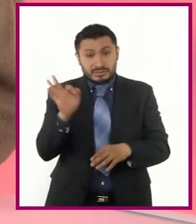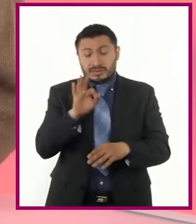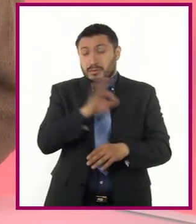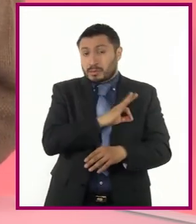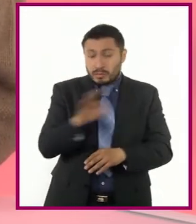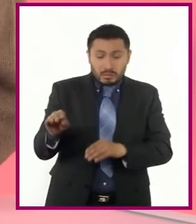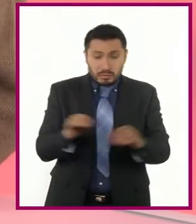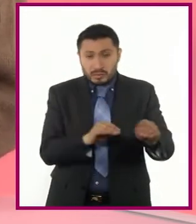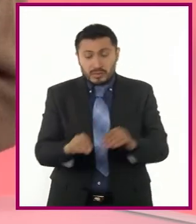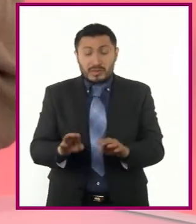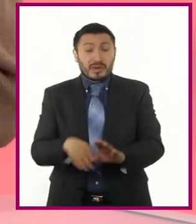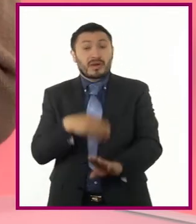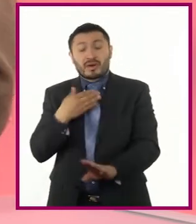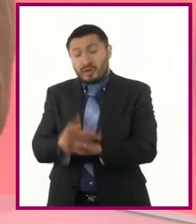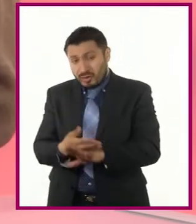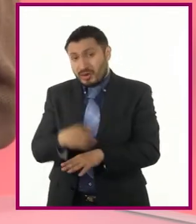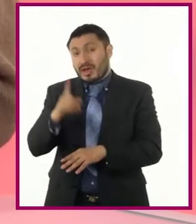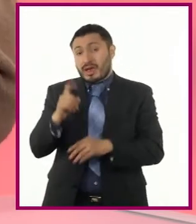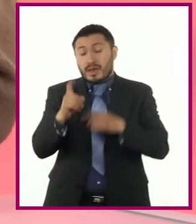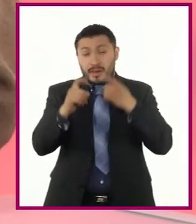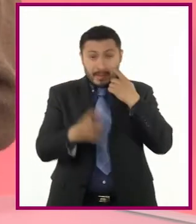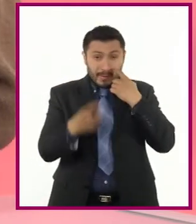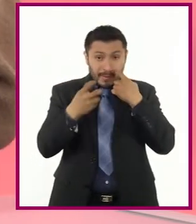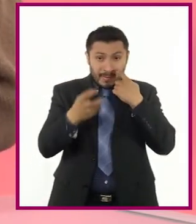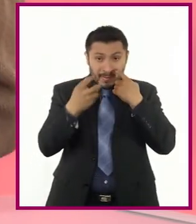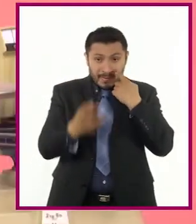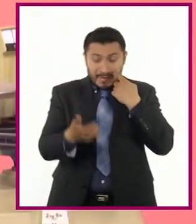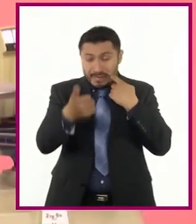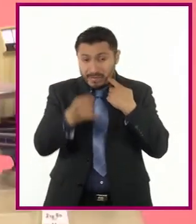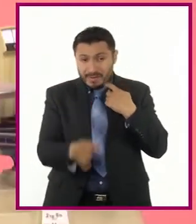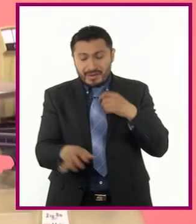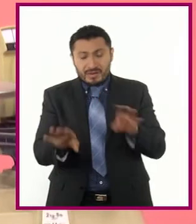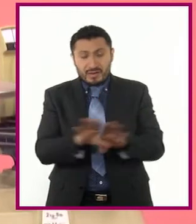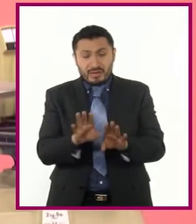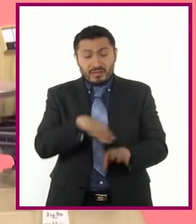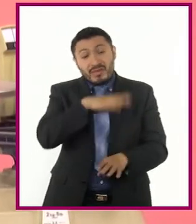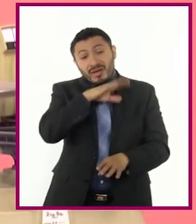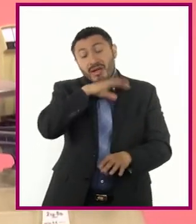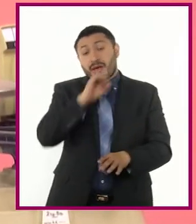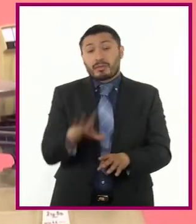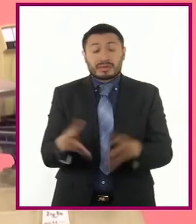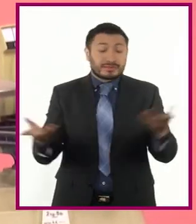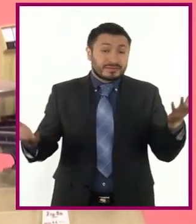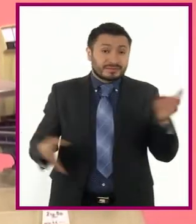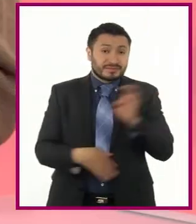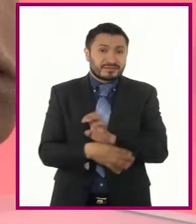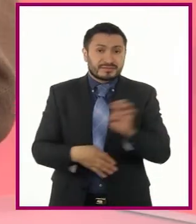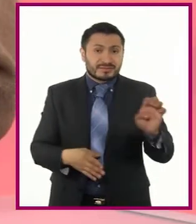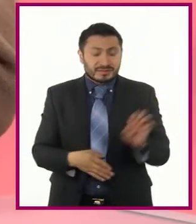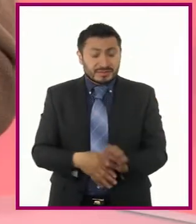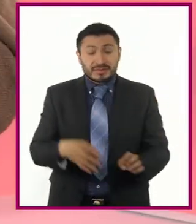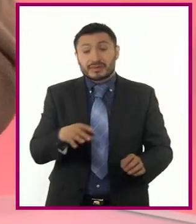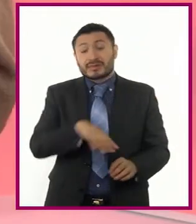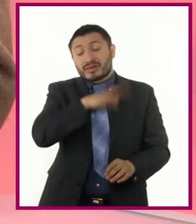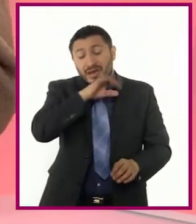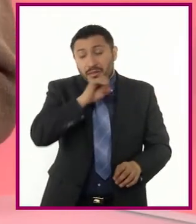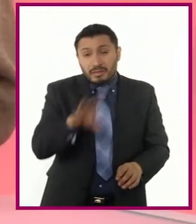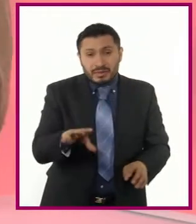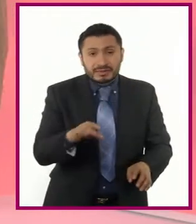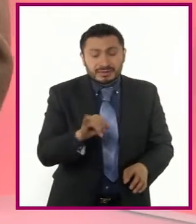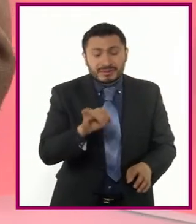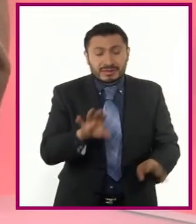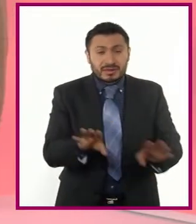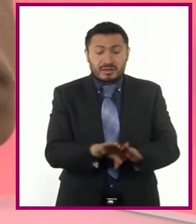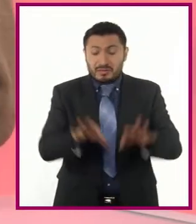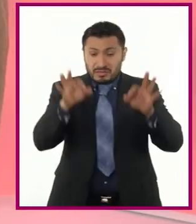a contaminar a los mantos acuíferos y de esta manera se está dando este tipo de contaminación. Entonces, esta contaminación, pues ahora sí es